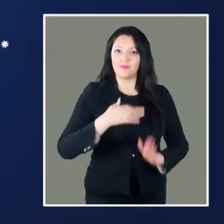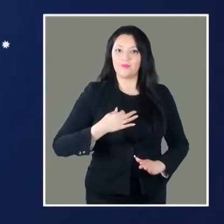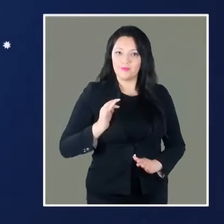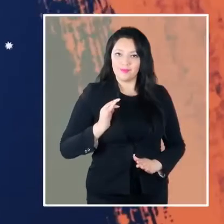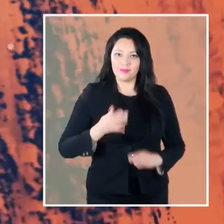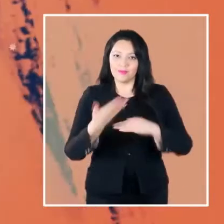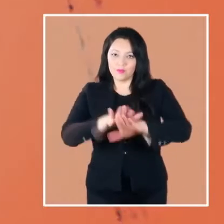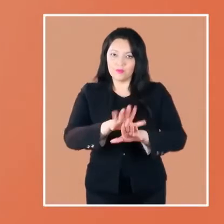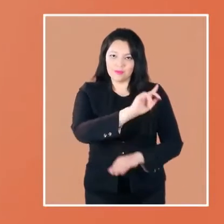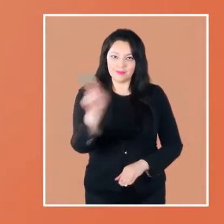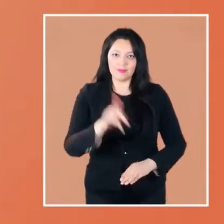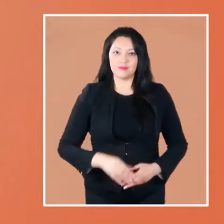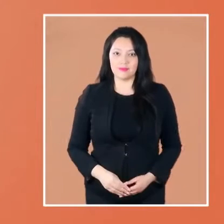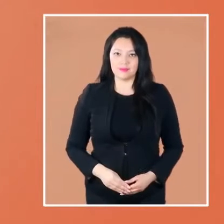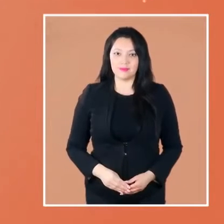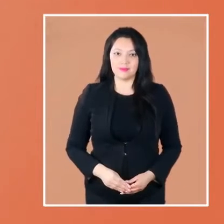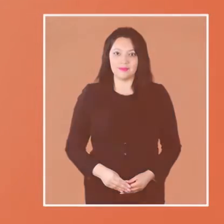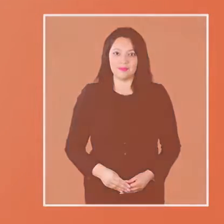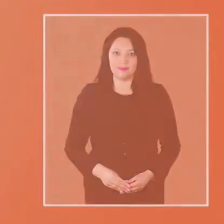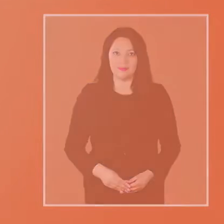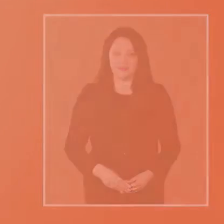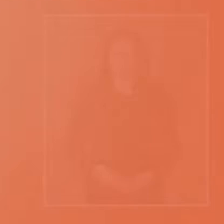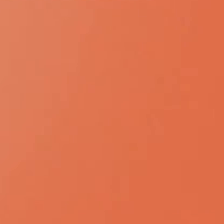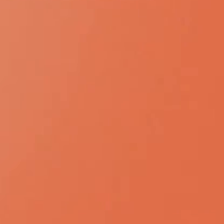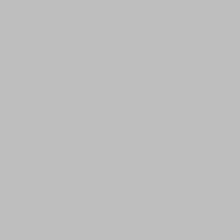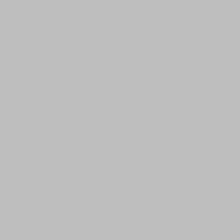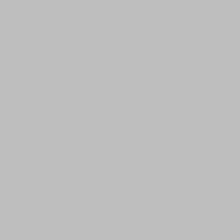Apruebo Convención Constitucional. Mixta, no.